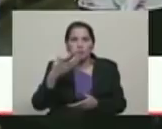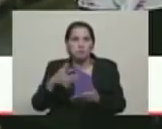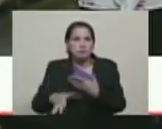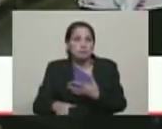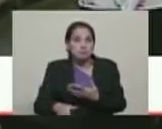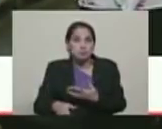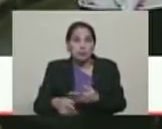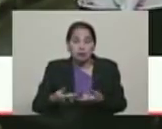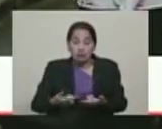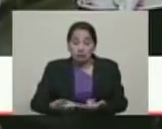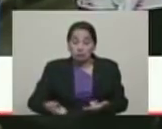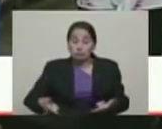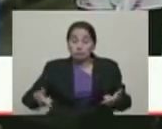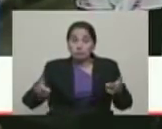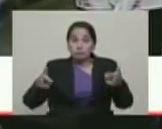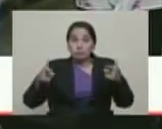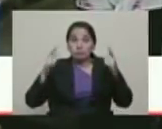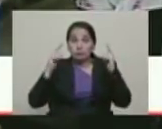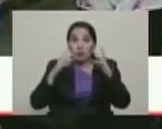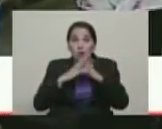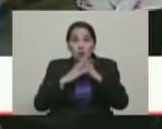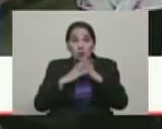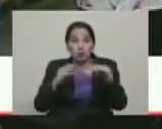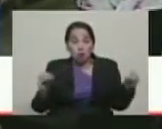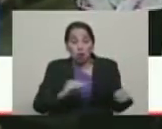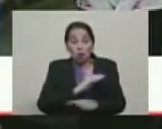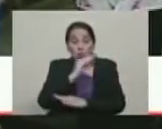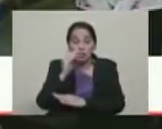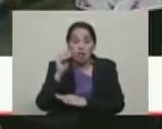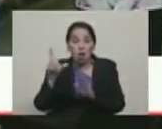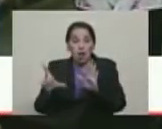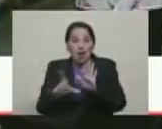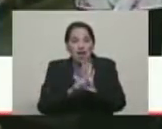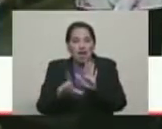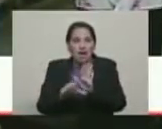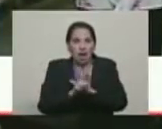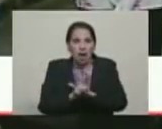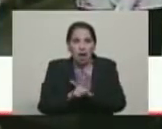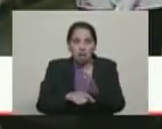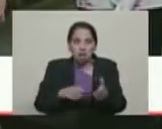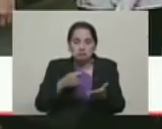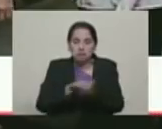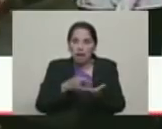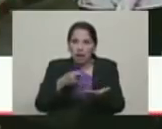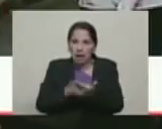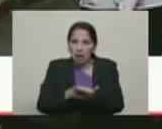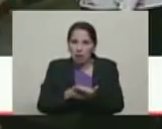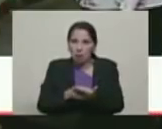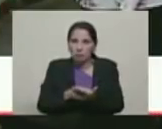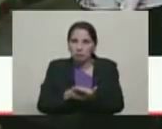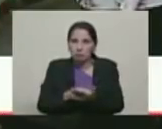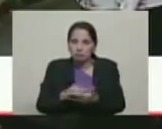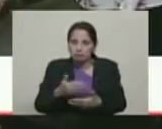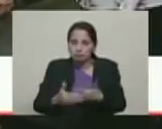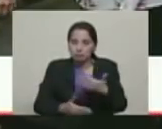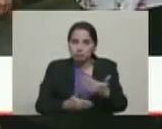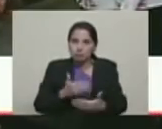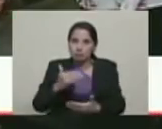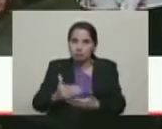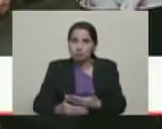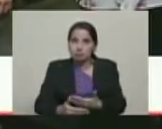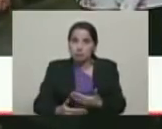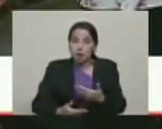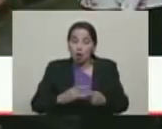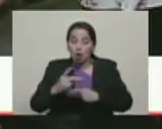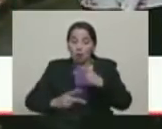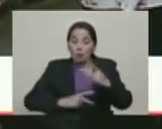precisamente permite dar toda la protección legal, toda la protección financiera y llevar adelante este